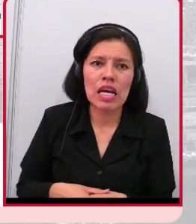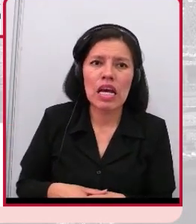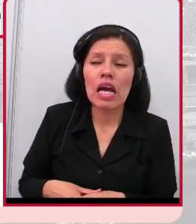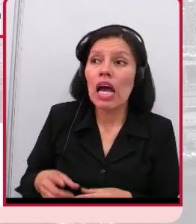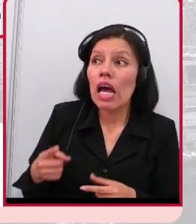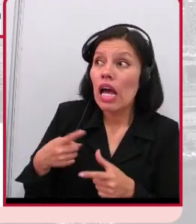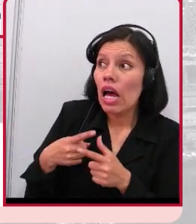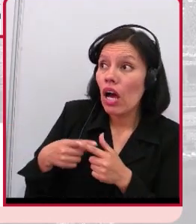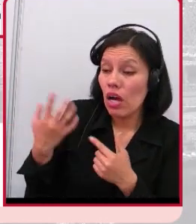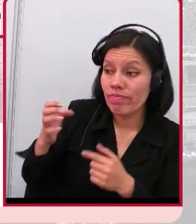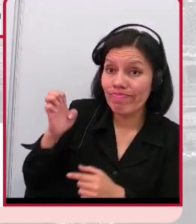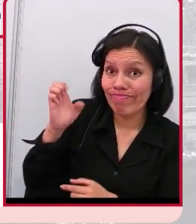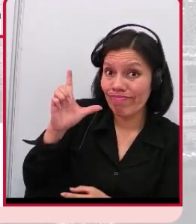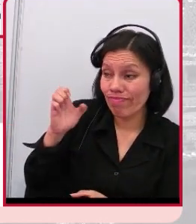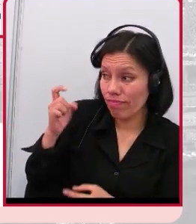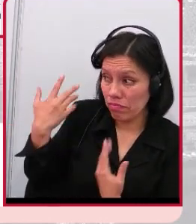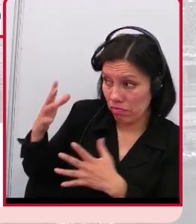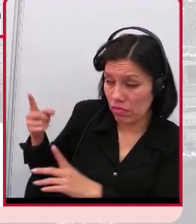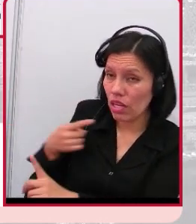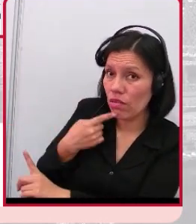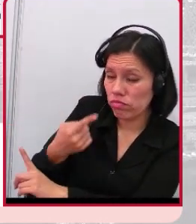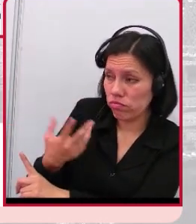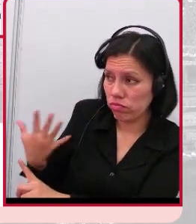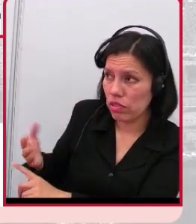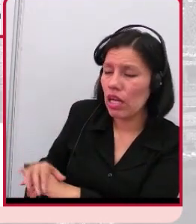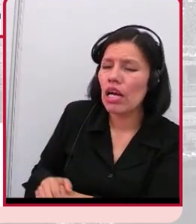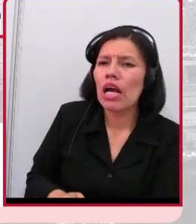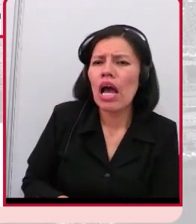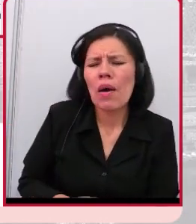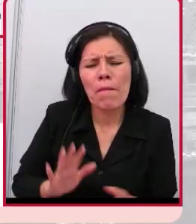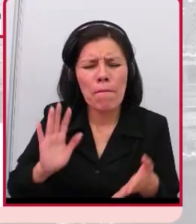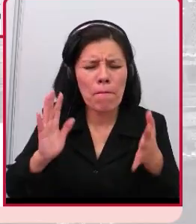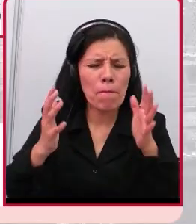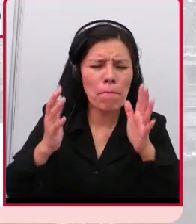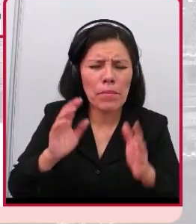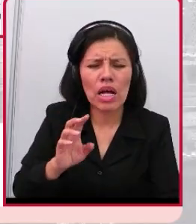es comparativamente a 200 micras,